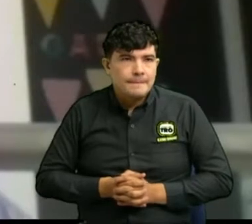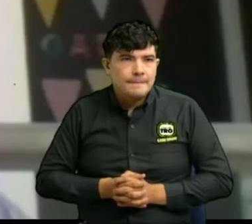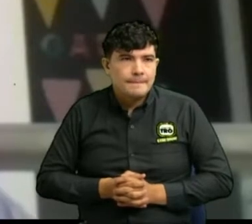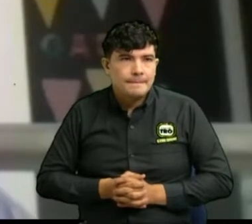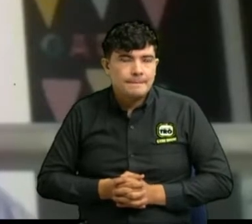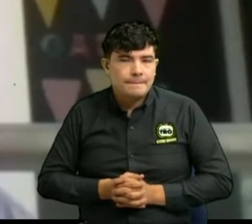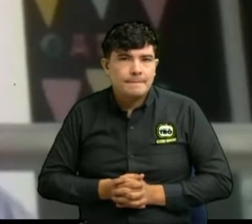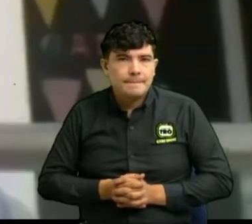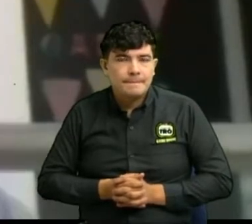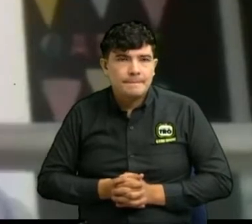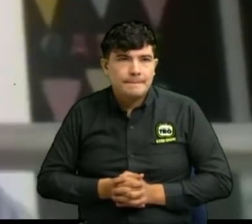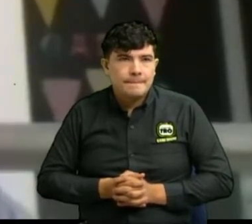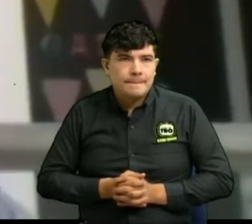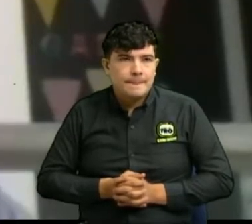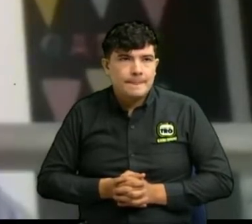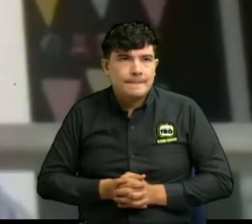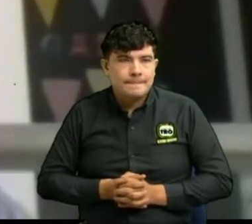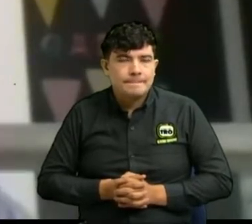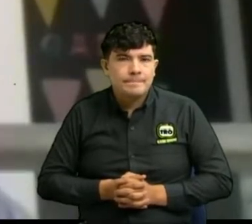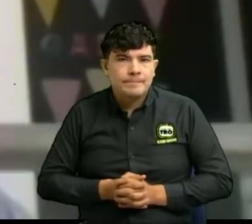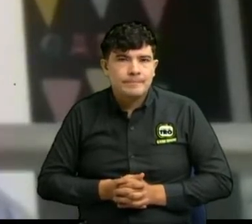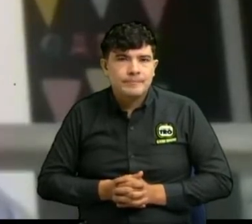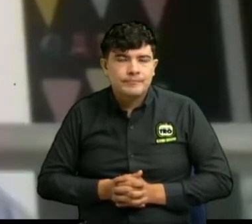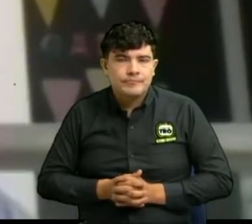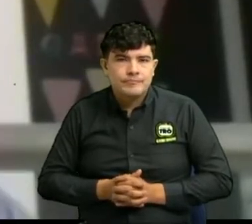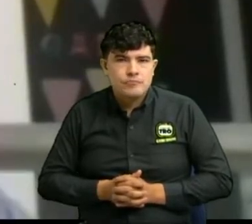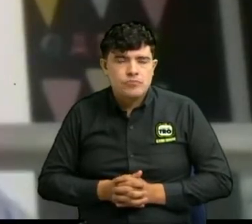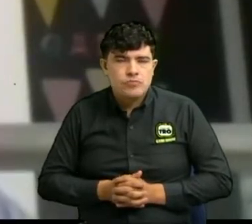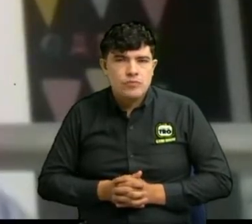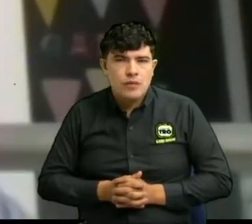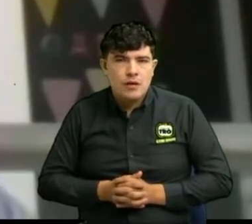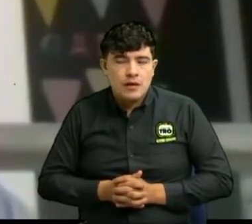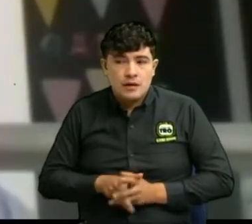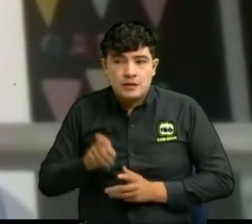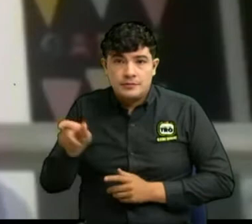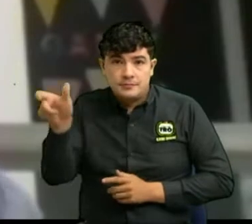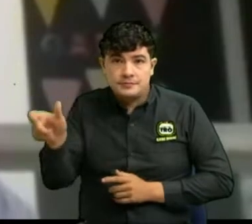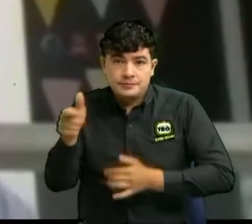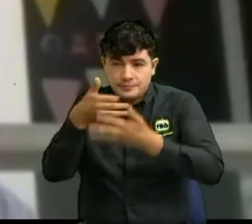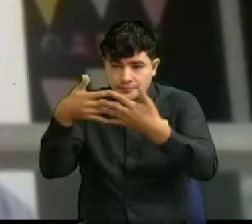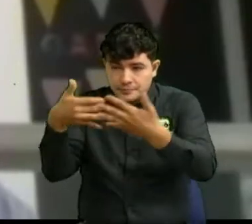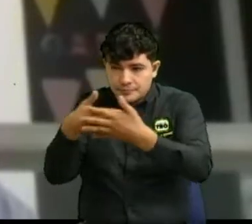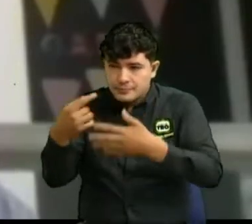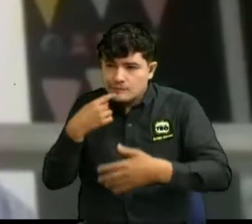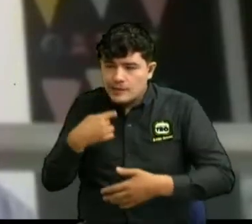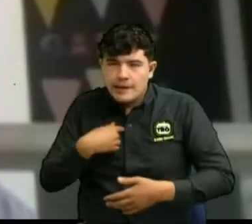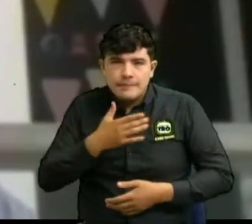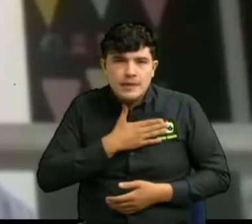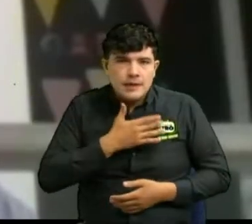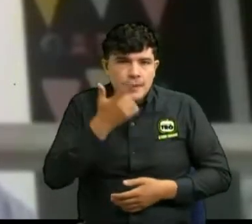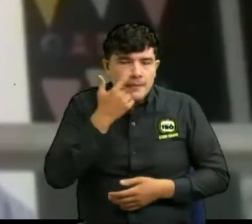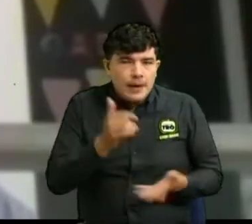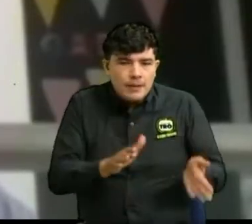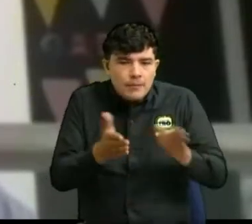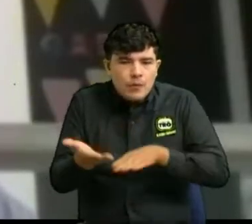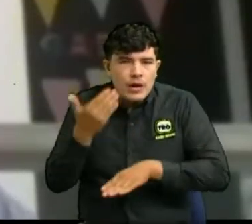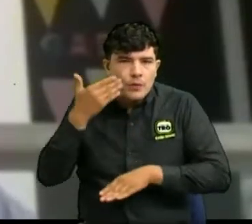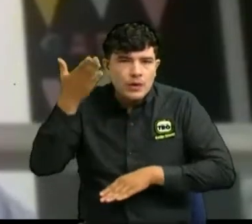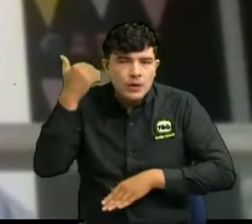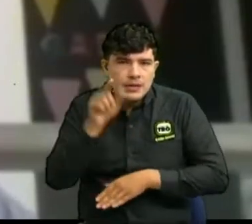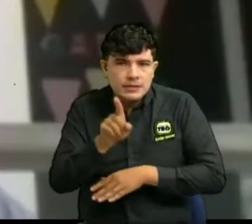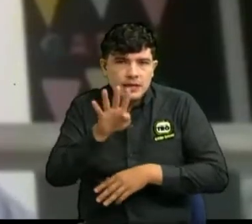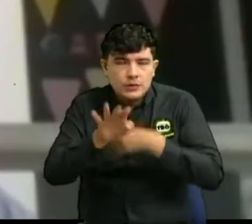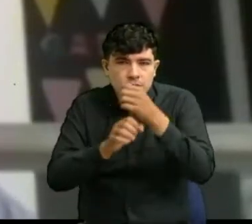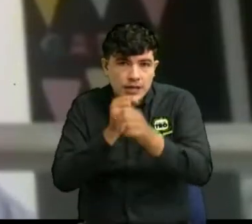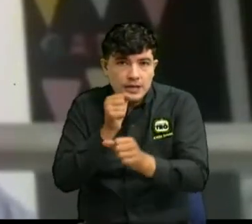otros planteamientos para poder ilustrar con fundamento en esta pregunta. Claro que sí. Él dice, mi padre fallece hace 14 años, mi